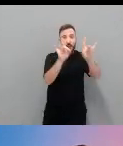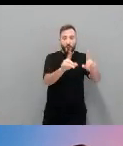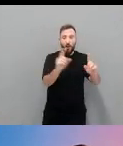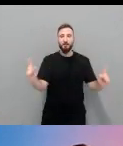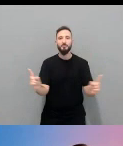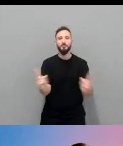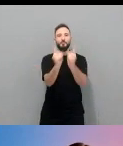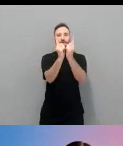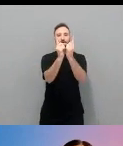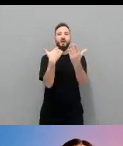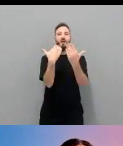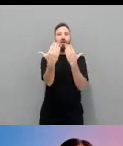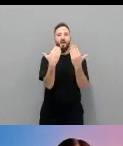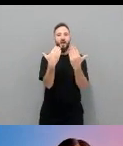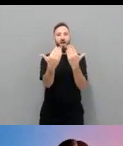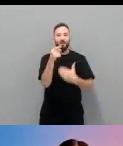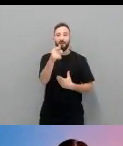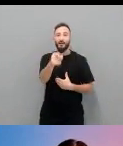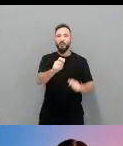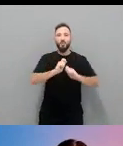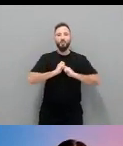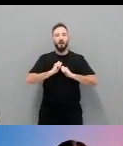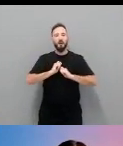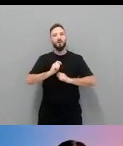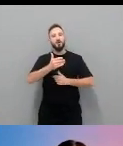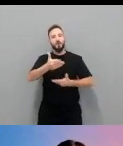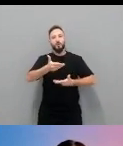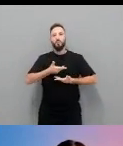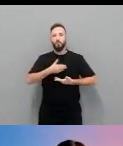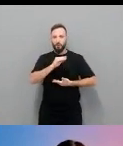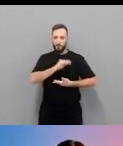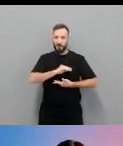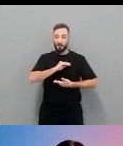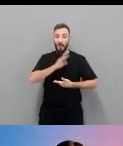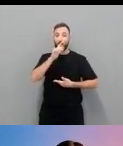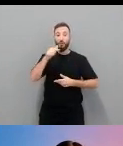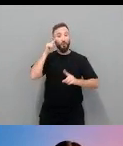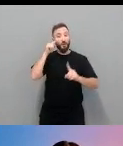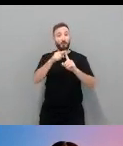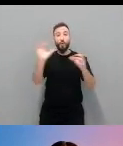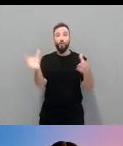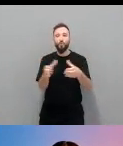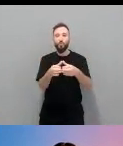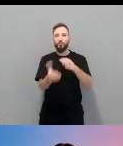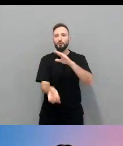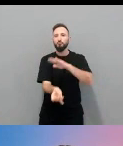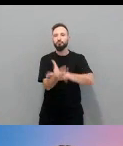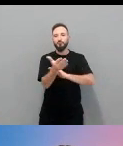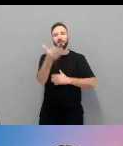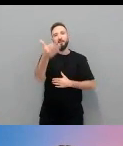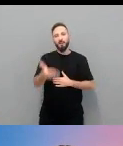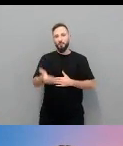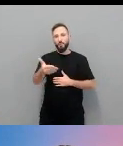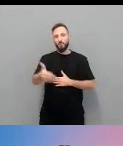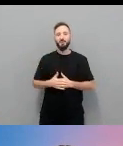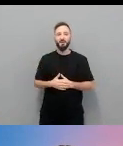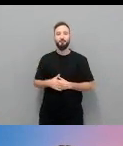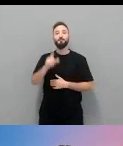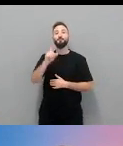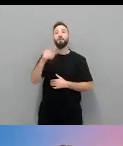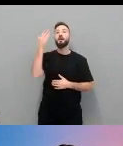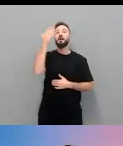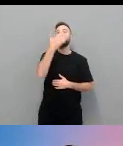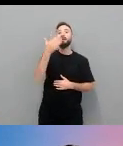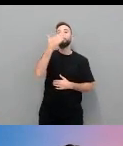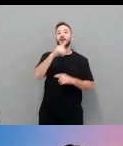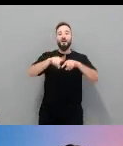la misma situación. Por eso es tan importante generar estos grupos. Escuelas de familias, aunque